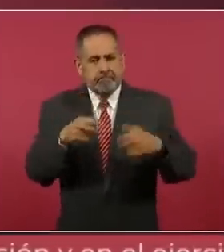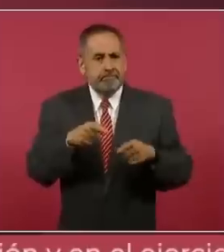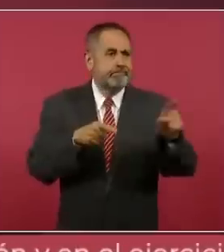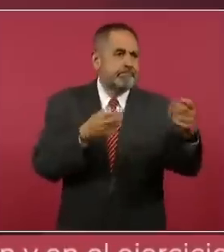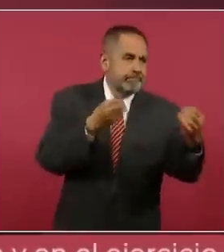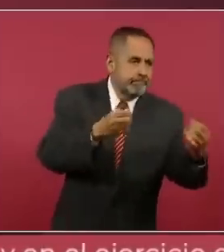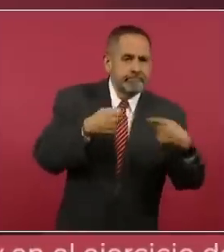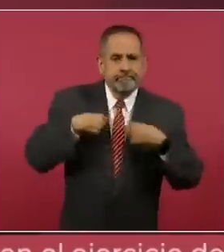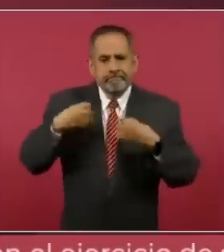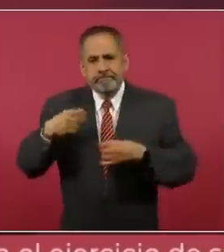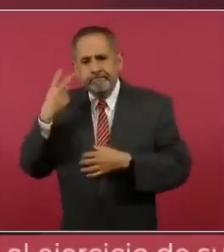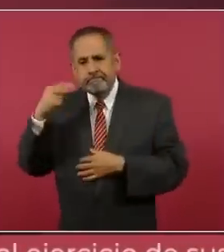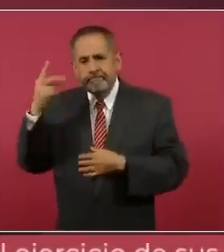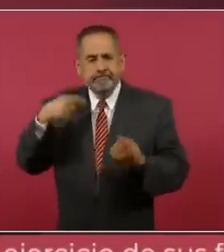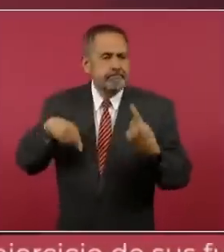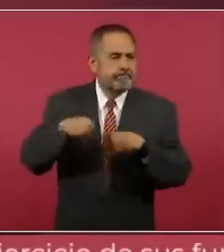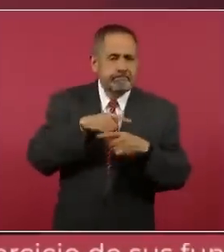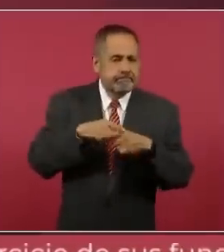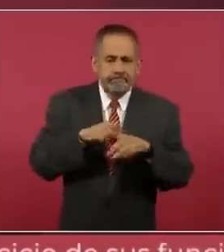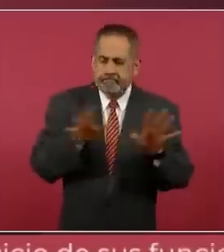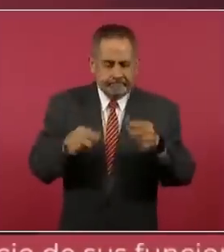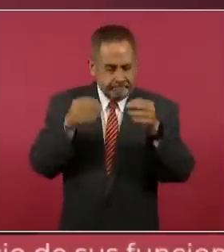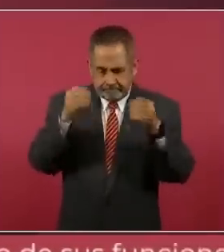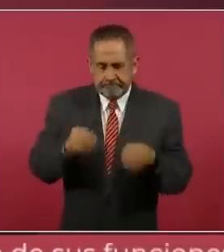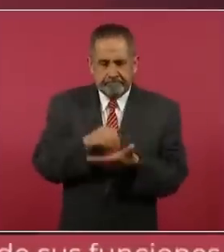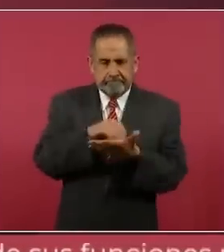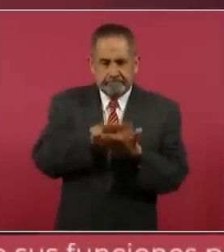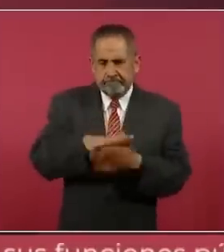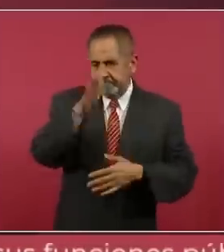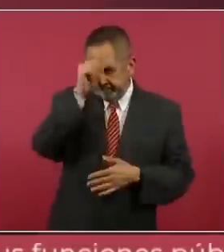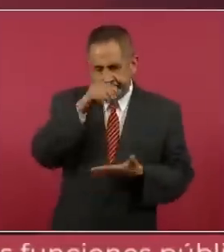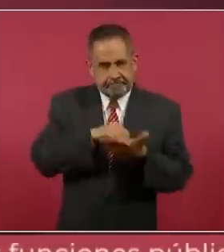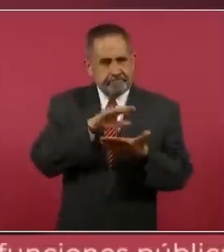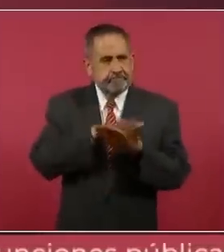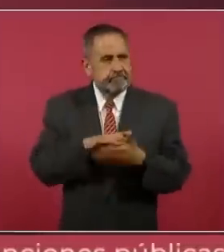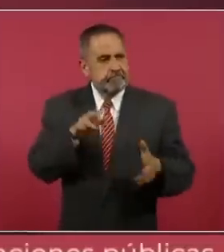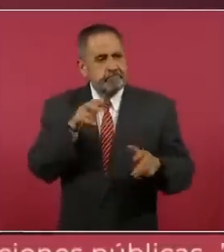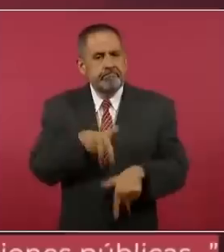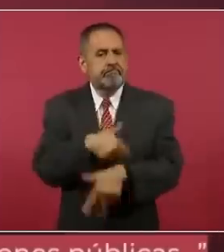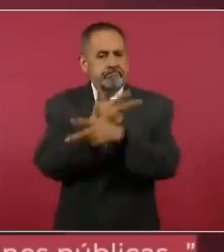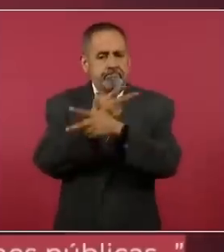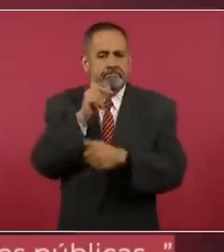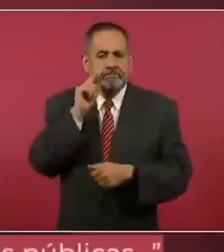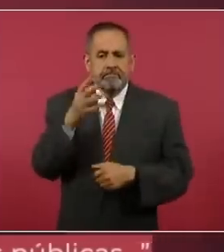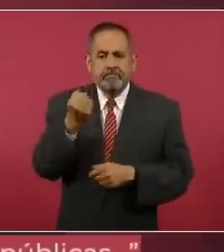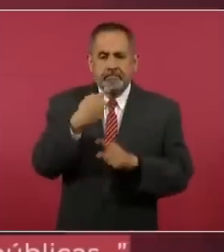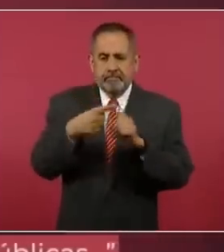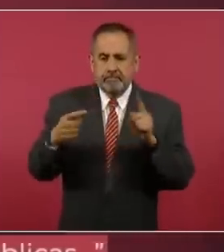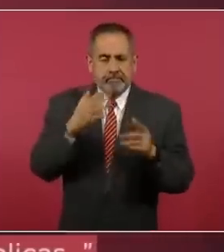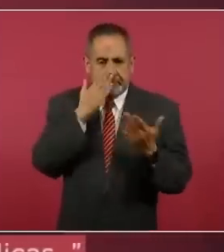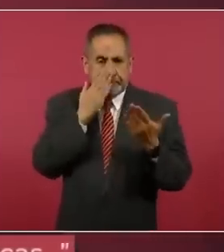viajando, pero ahora ya se acordó esto. Vamos